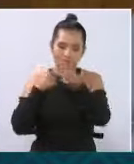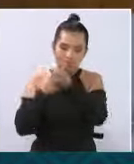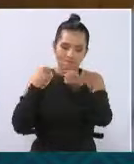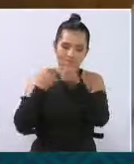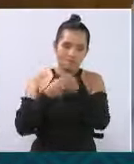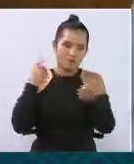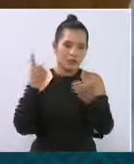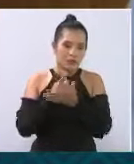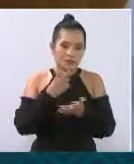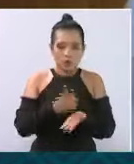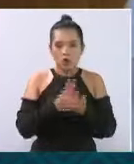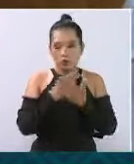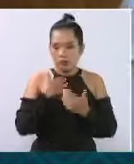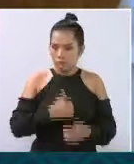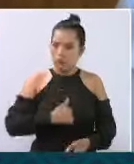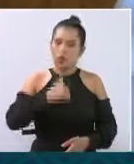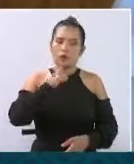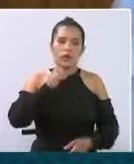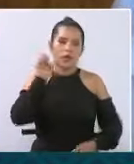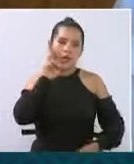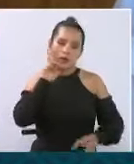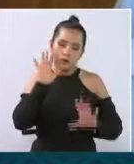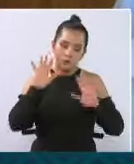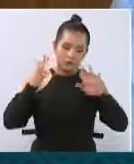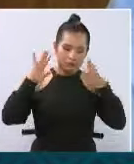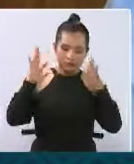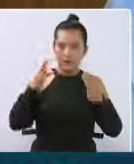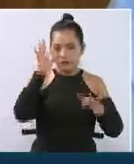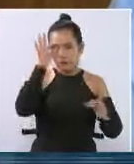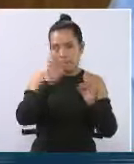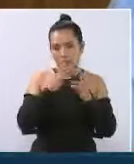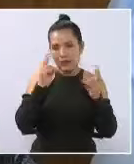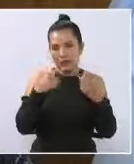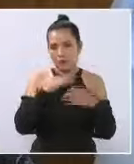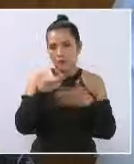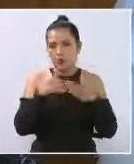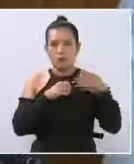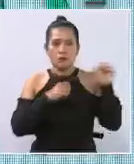honesta, con mucho orgullo, por convicción, sin ningún tipo de interés.